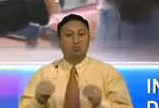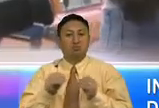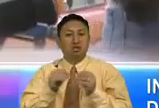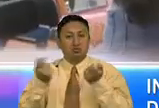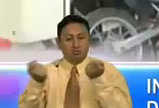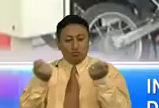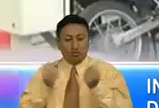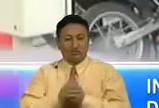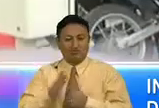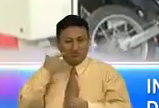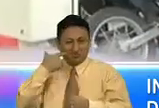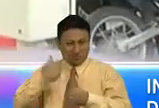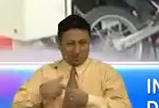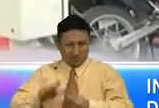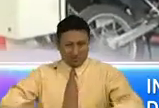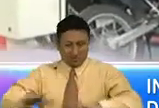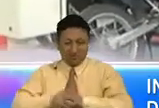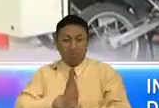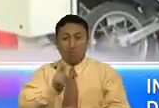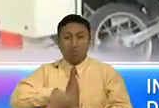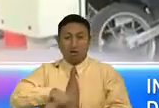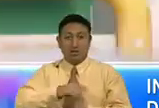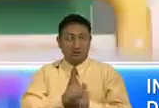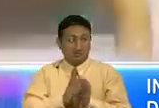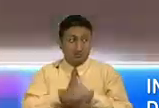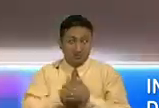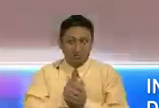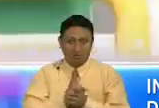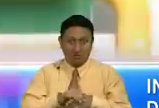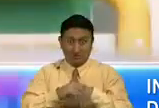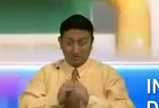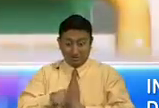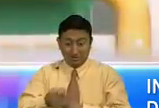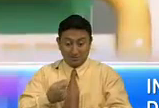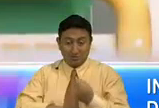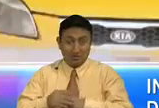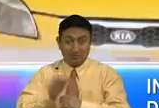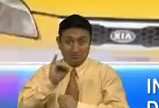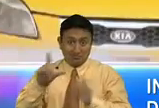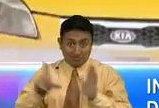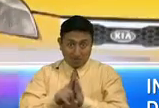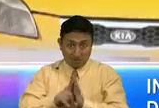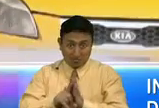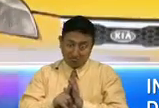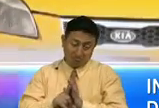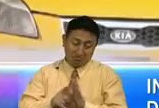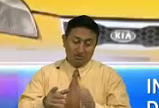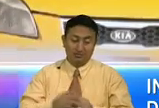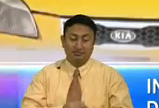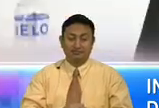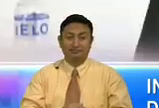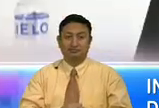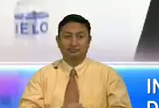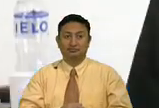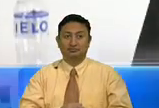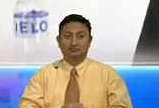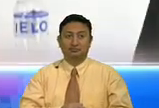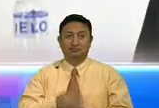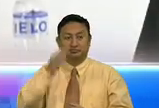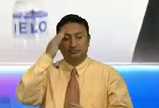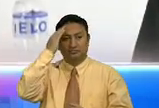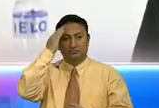estaciones de servicio para evitar que más ciudadanos se vean inmiscuidos en los delitos de hidrocarburos, pagando penas realmente altas. Hay que